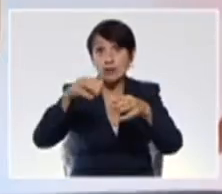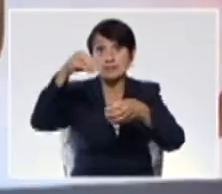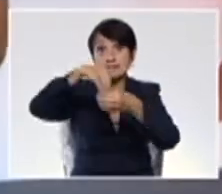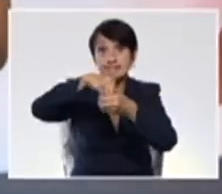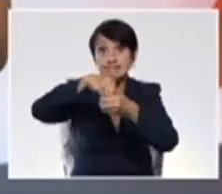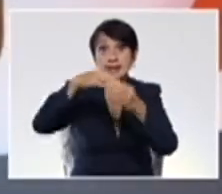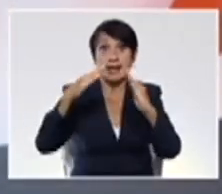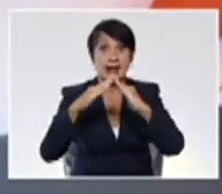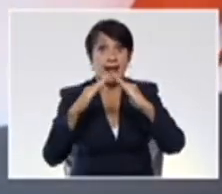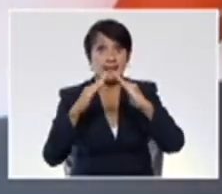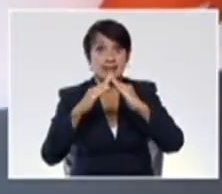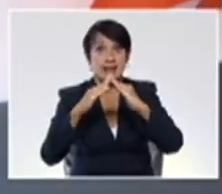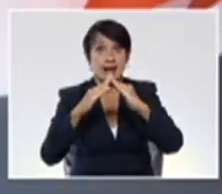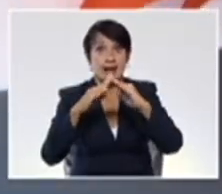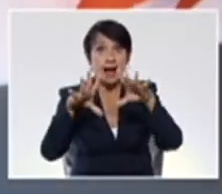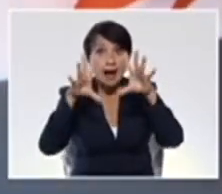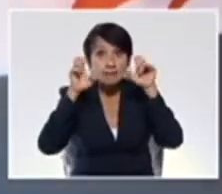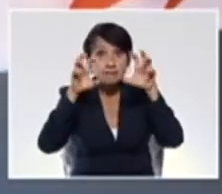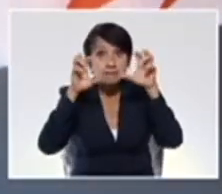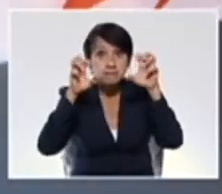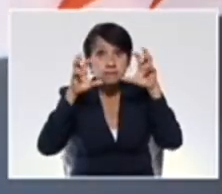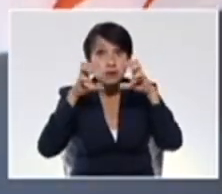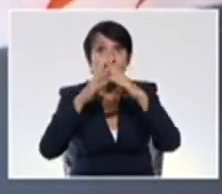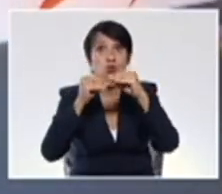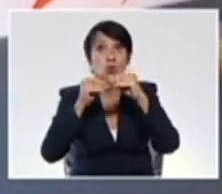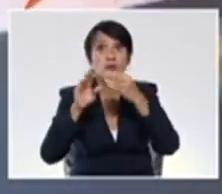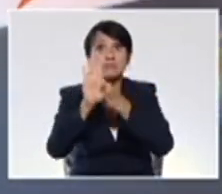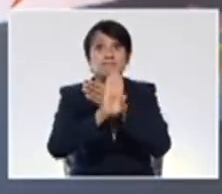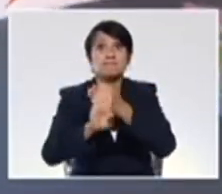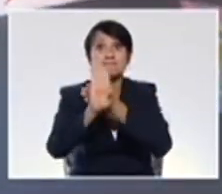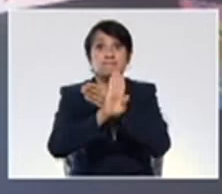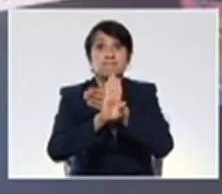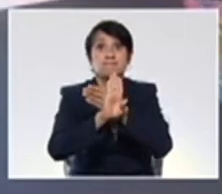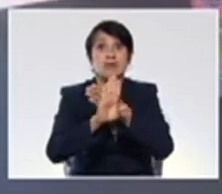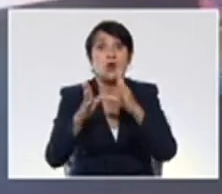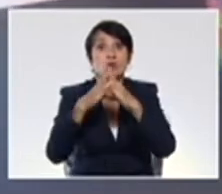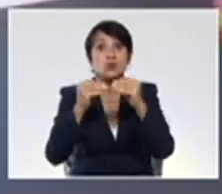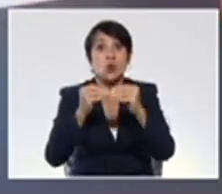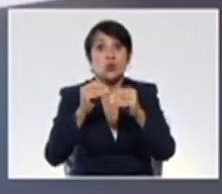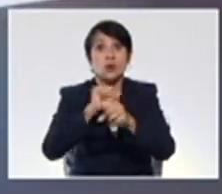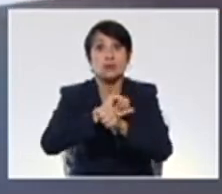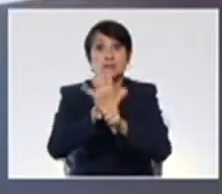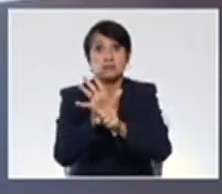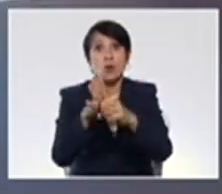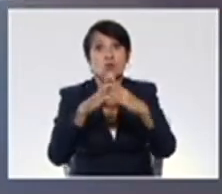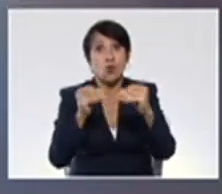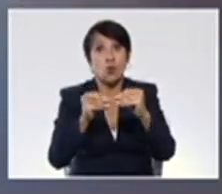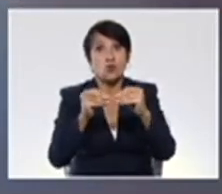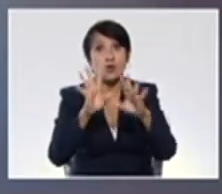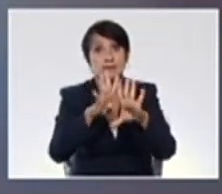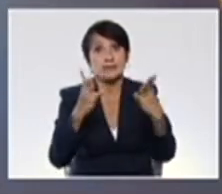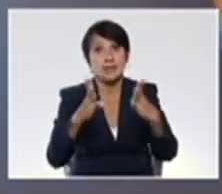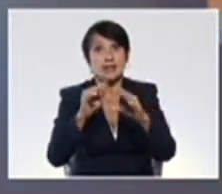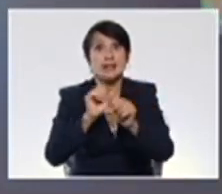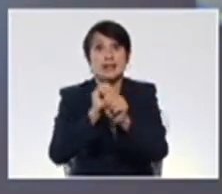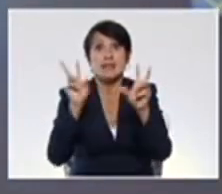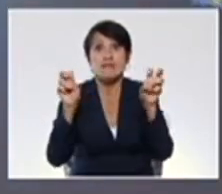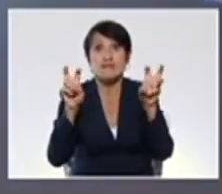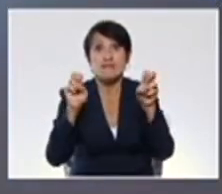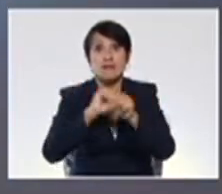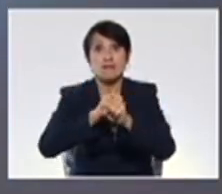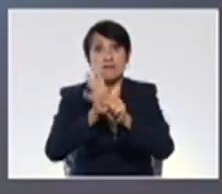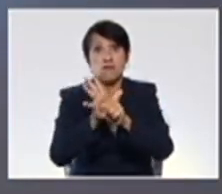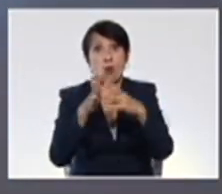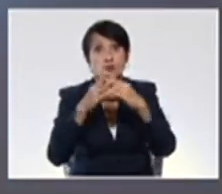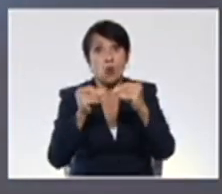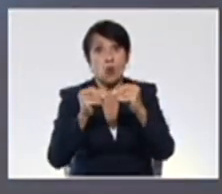mientras está educándose, formándose y protegidos y protegidas ante el COVID-19 y sus nuevas variantes. Para